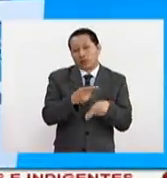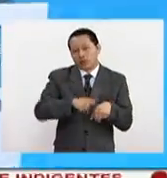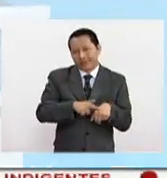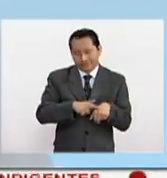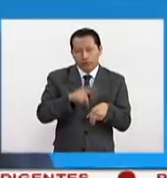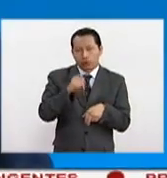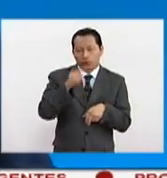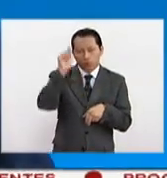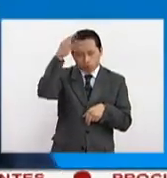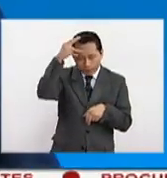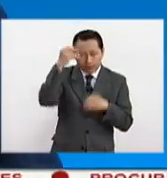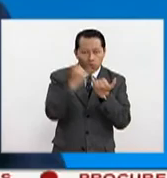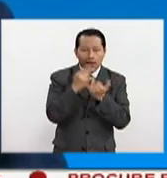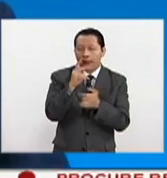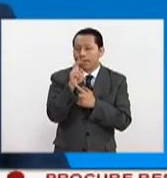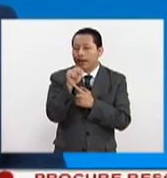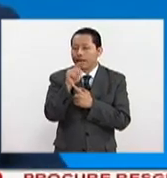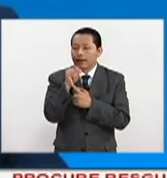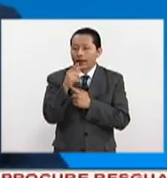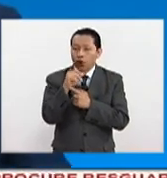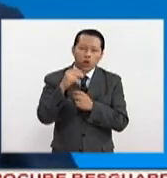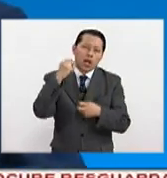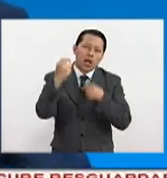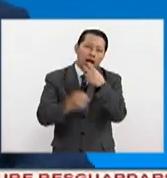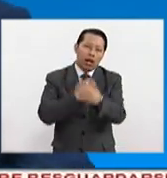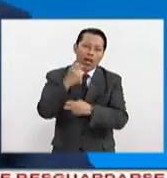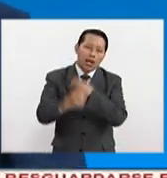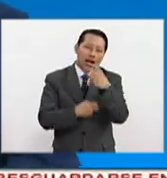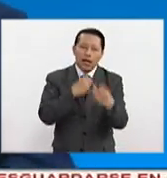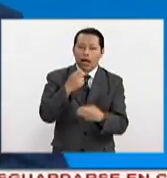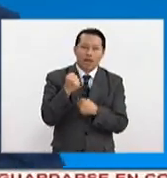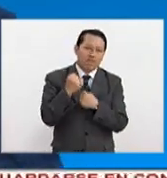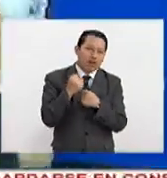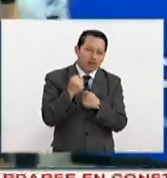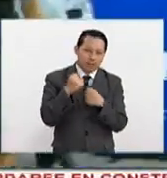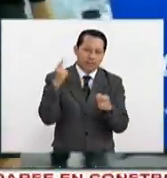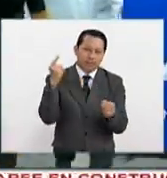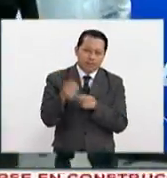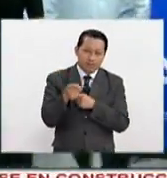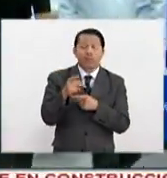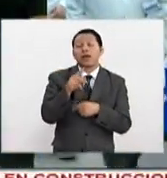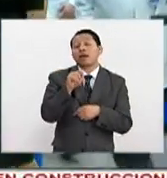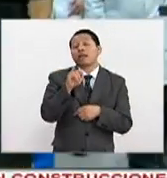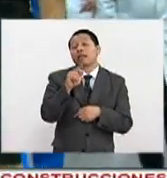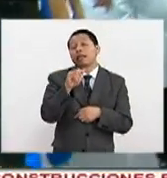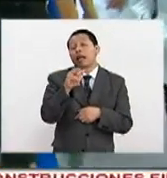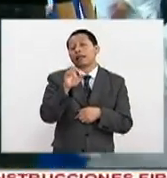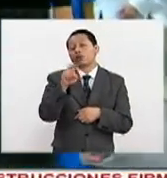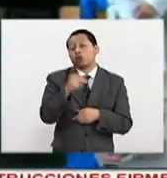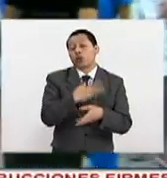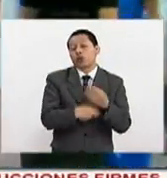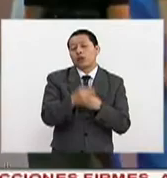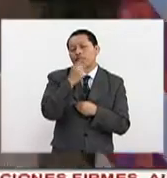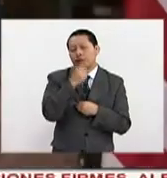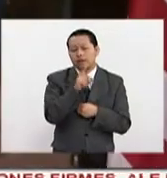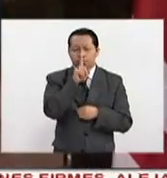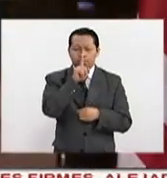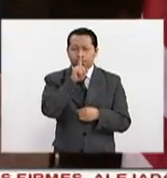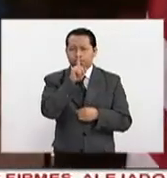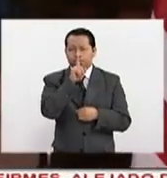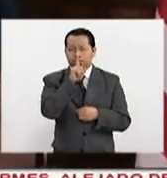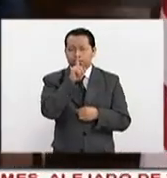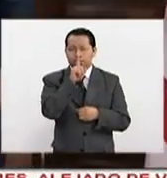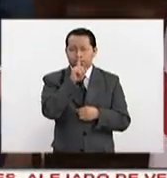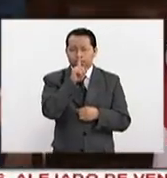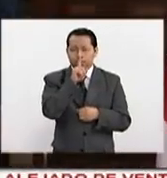del gabinete en el Pentágono criticara abiertamente al presidente y lo insultara. Por su parte, Tillerson evitó hablar del asunto